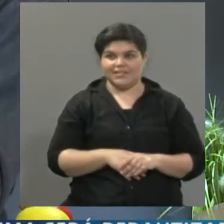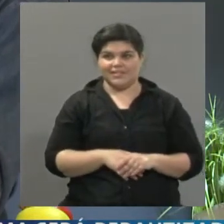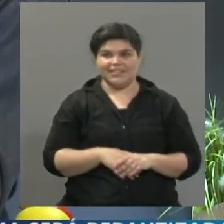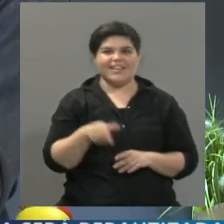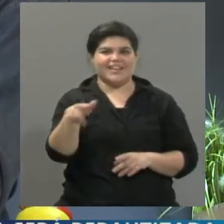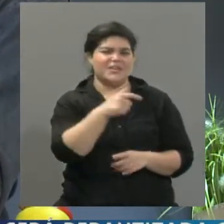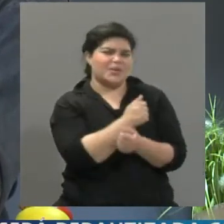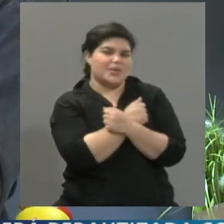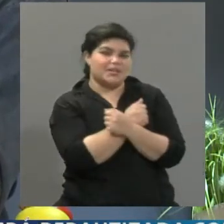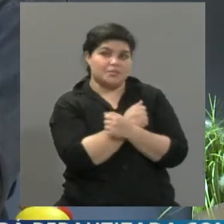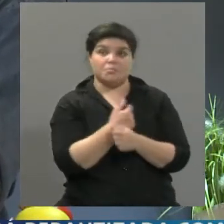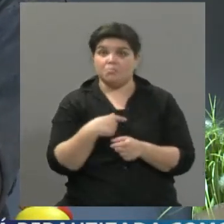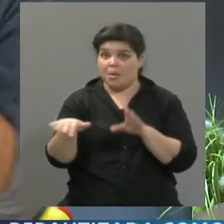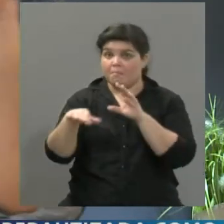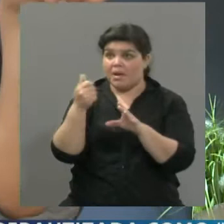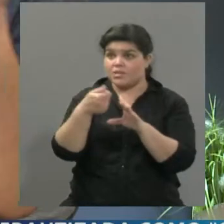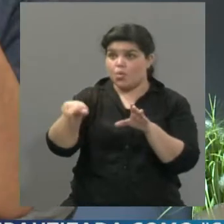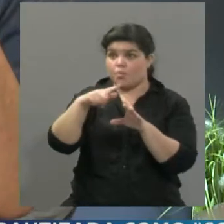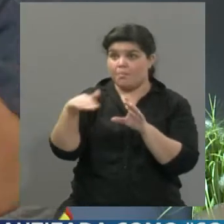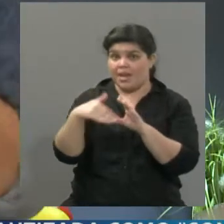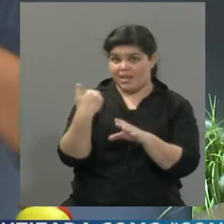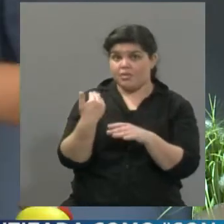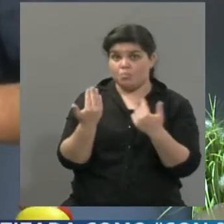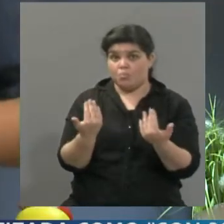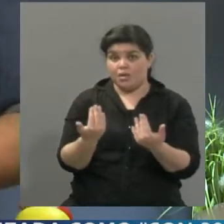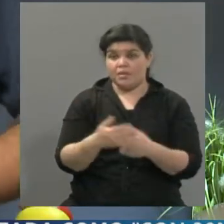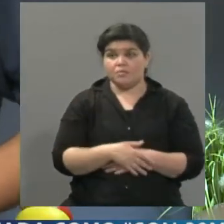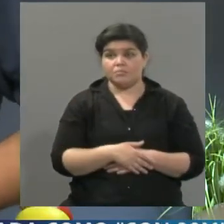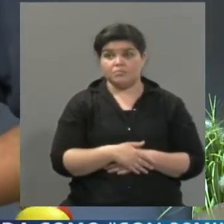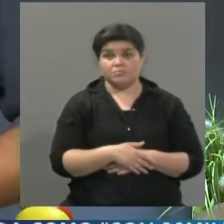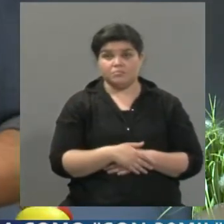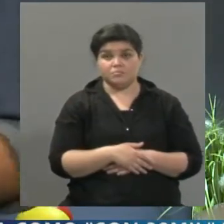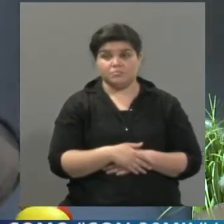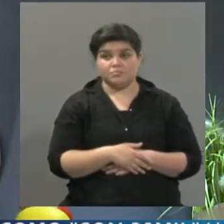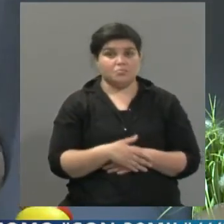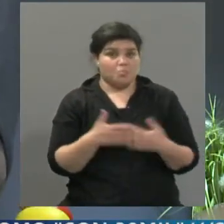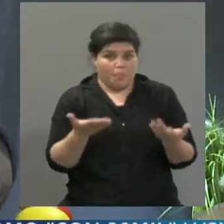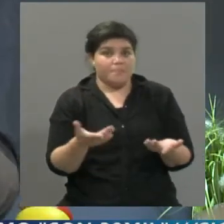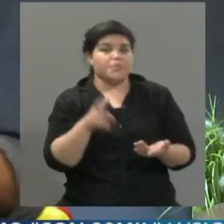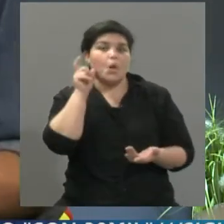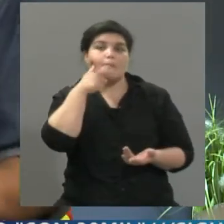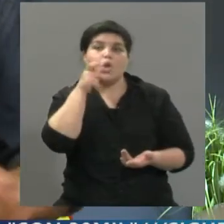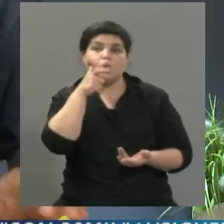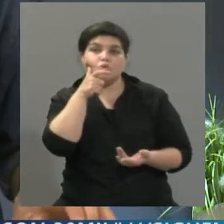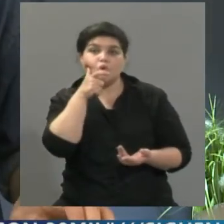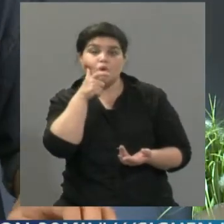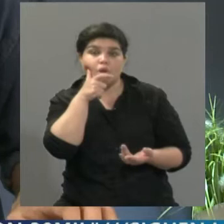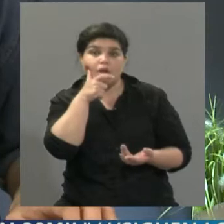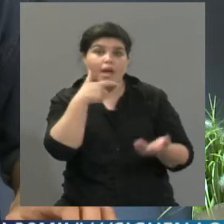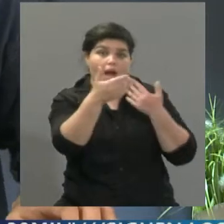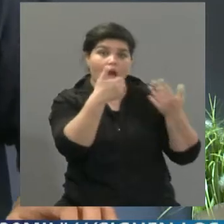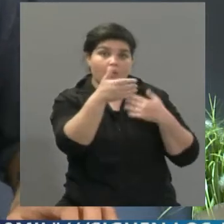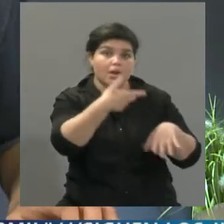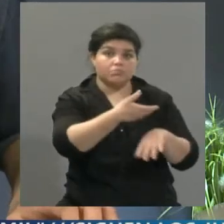da un mail, se lo mando. Sí, ¿listo? Obvio. Ahí obvio que sí. Le mandamos, seguramente la producción se va a juntar con usted y estaría